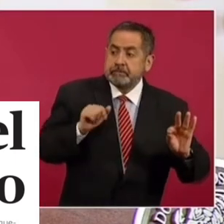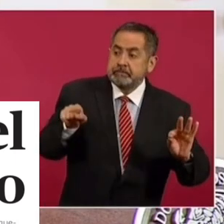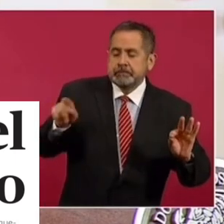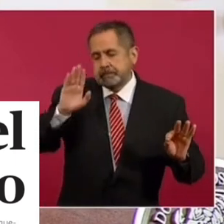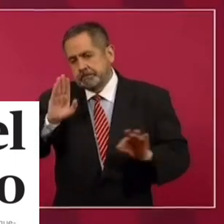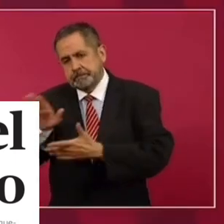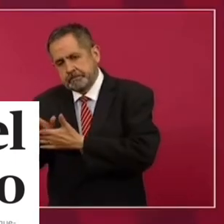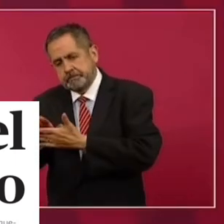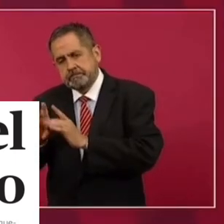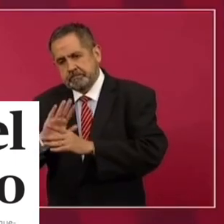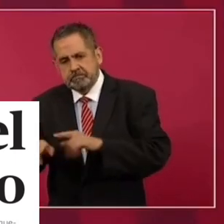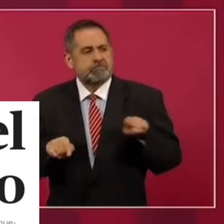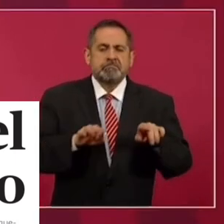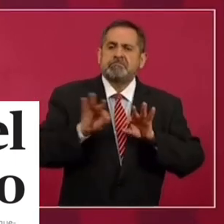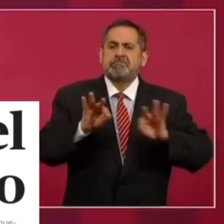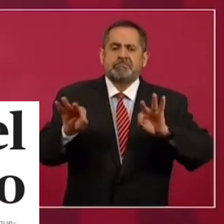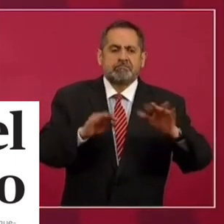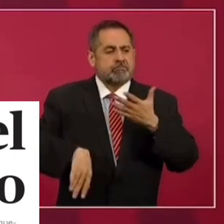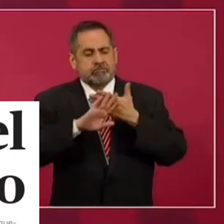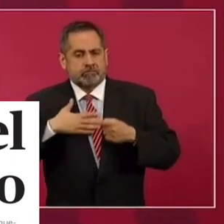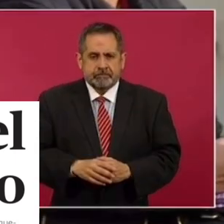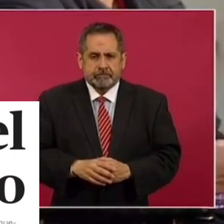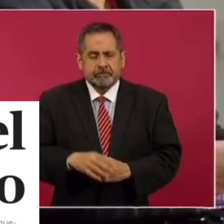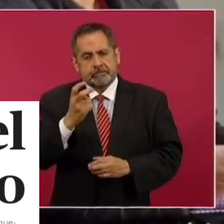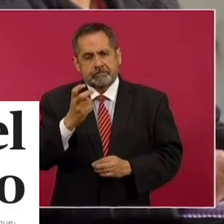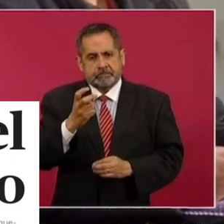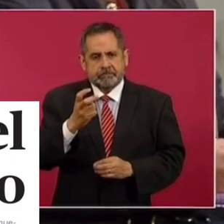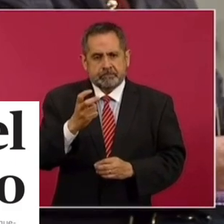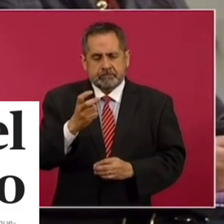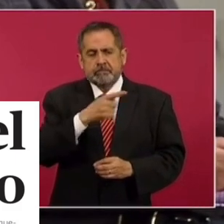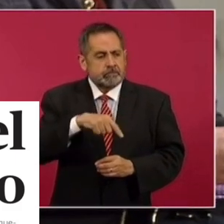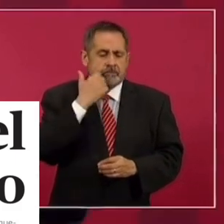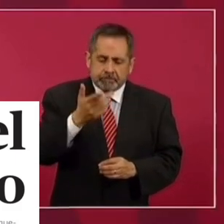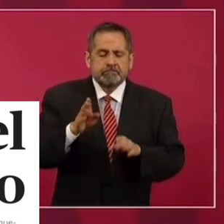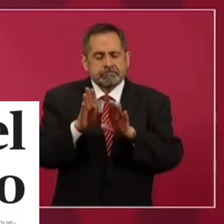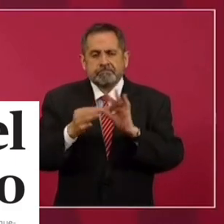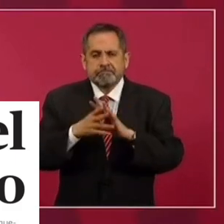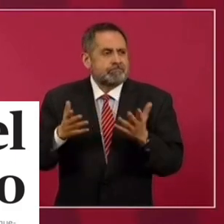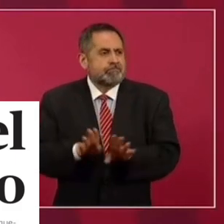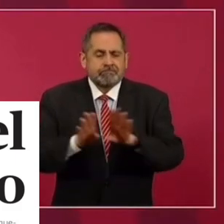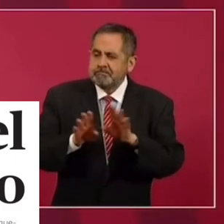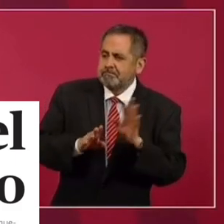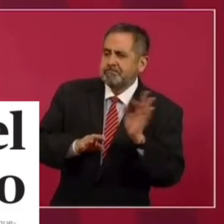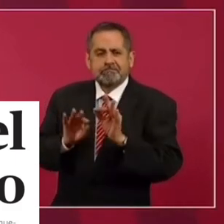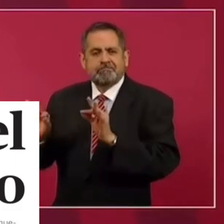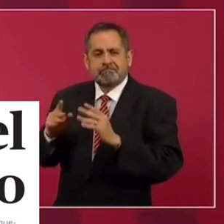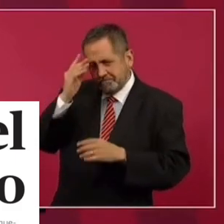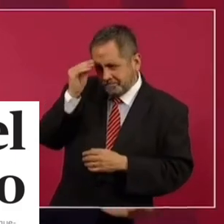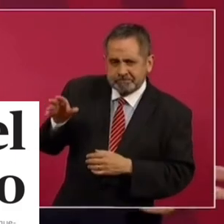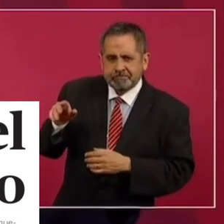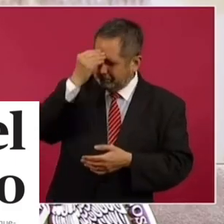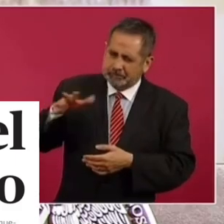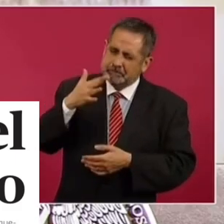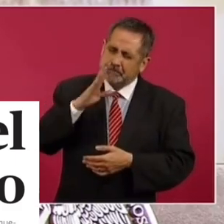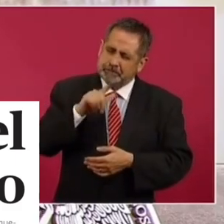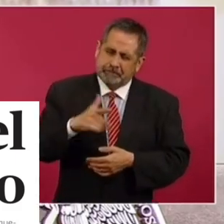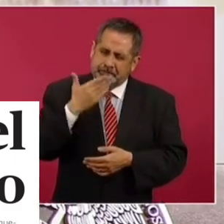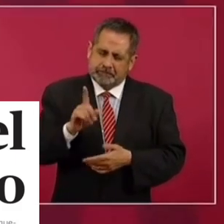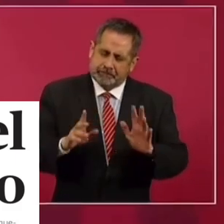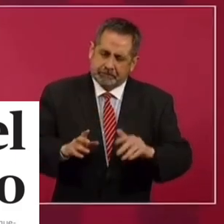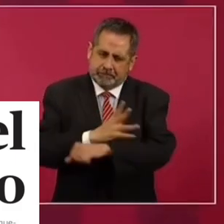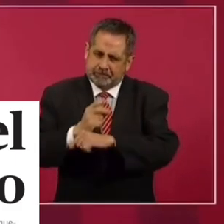circunstancia lamentable en contra del gobierno que represento. Y están buscando la forma de debilitarnos.